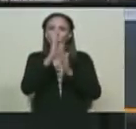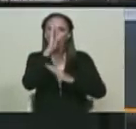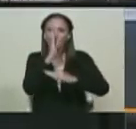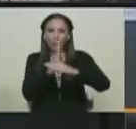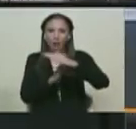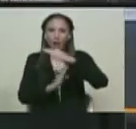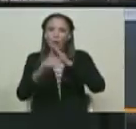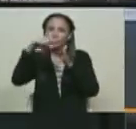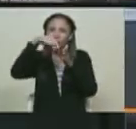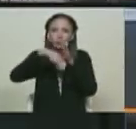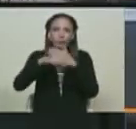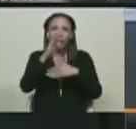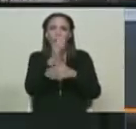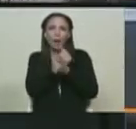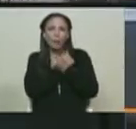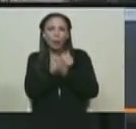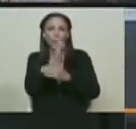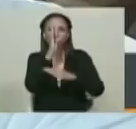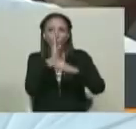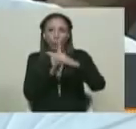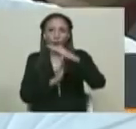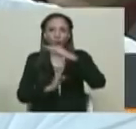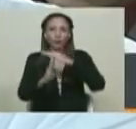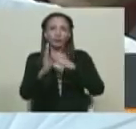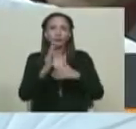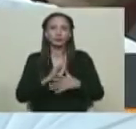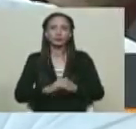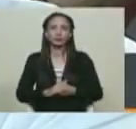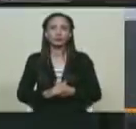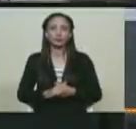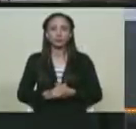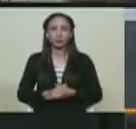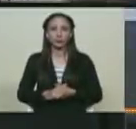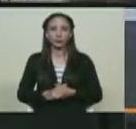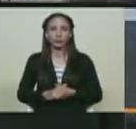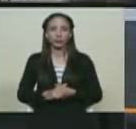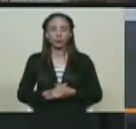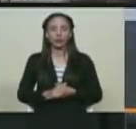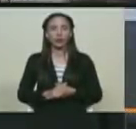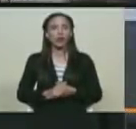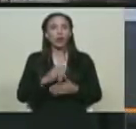humildad. La humildad de los humildes, la humildad del que